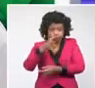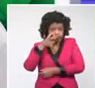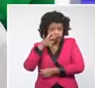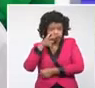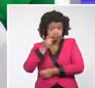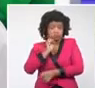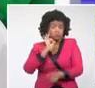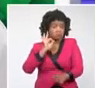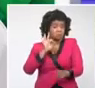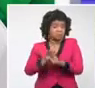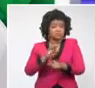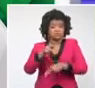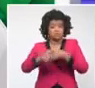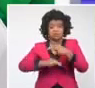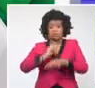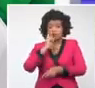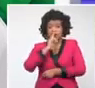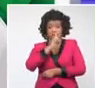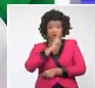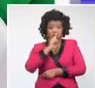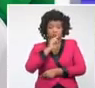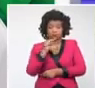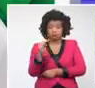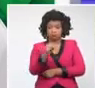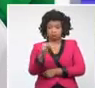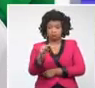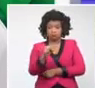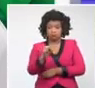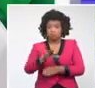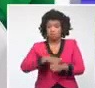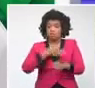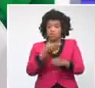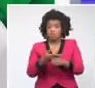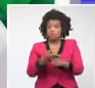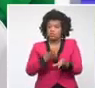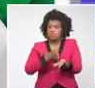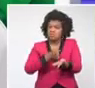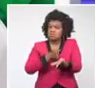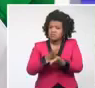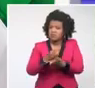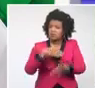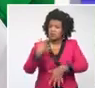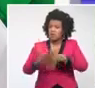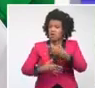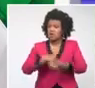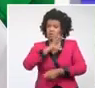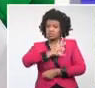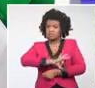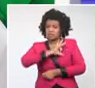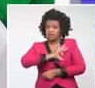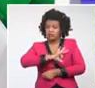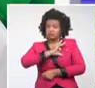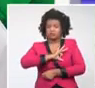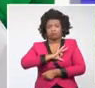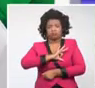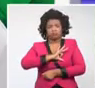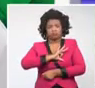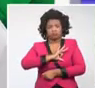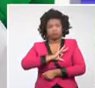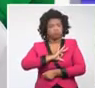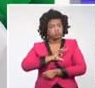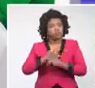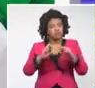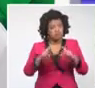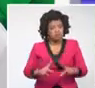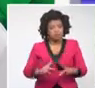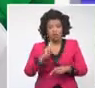inicialmente con un PCR negativo, después al persistir o al presentar algunos síntomas, pues resultó